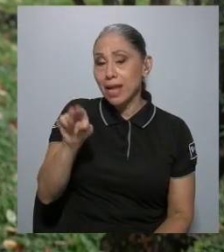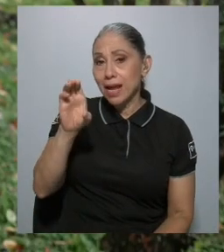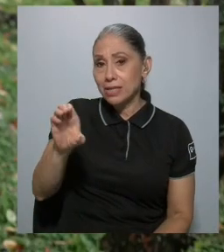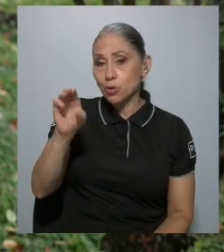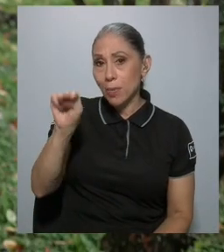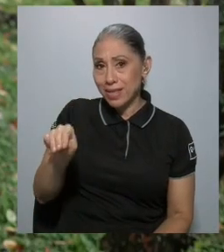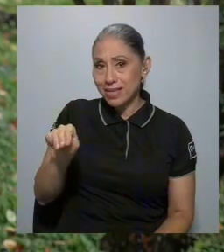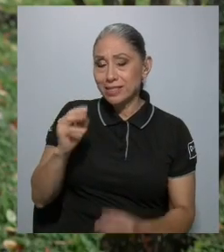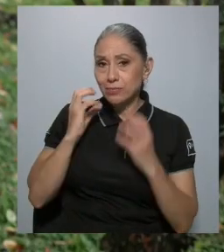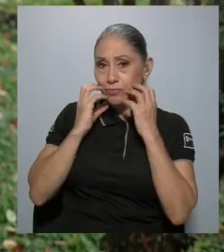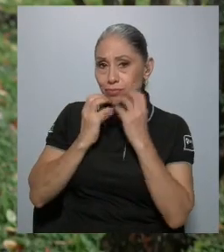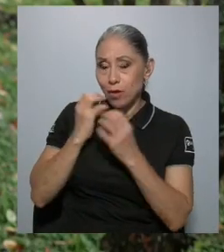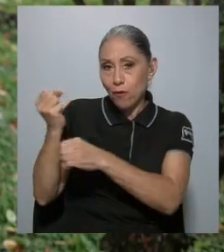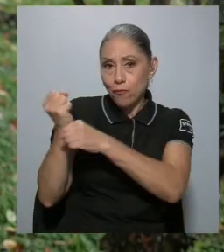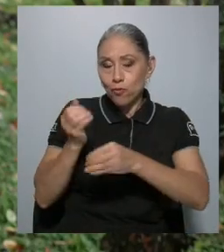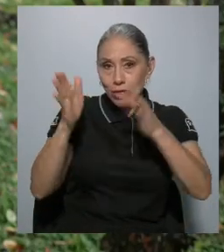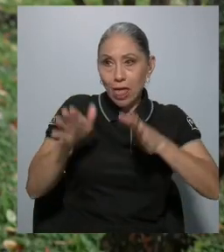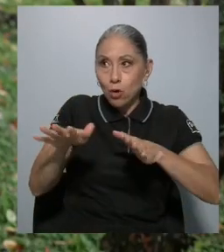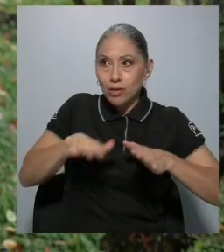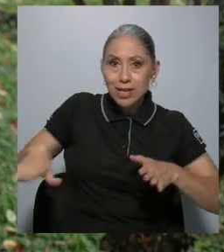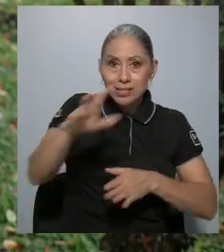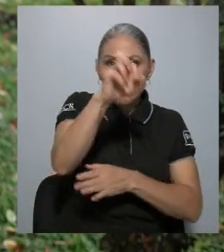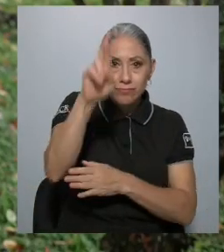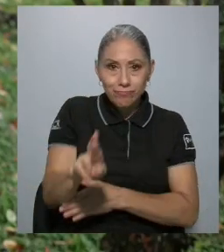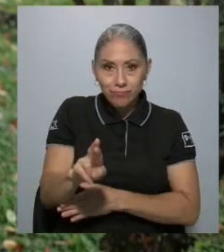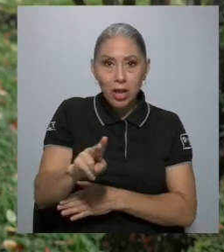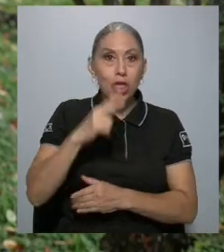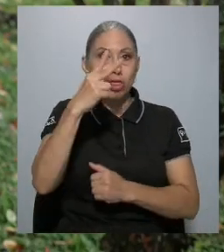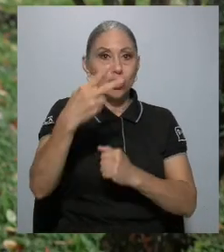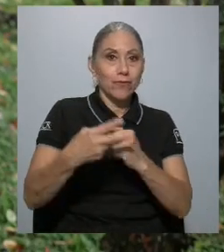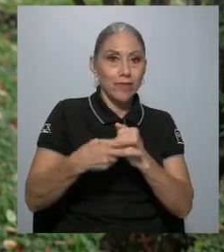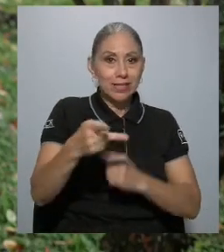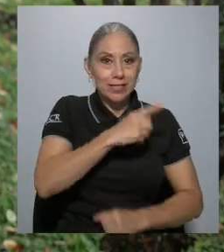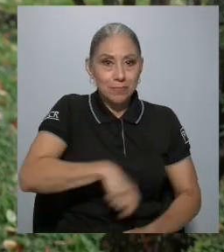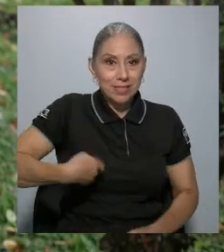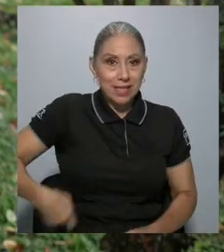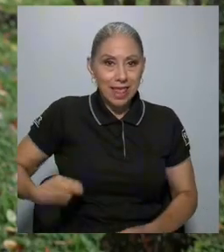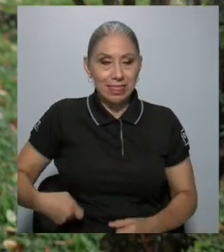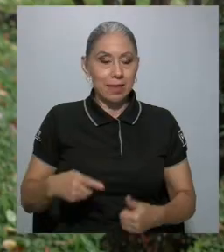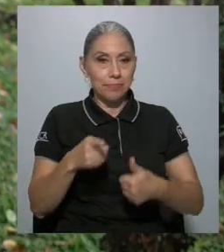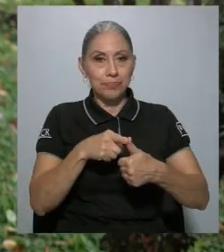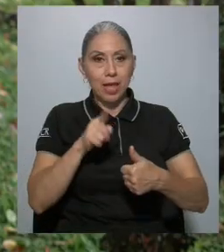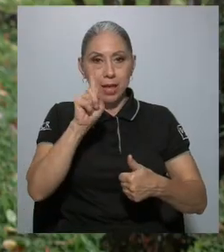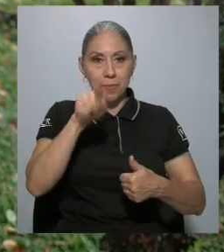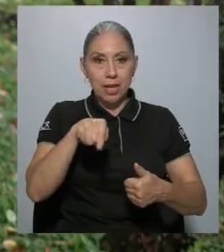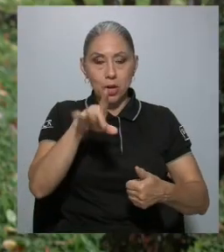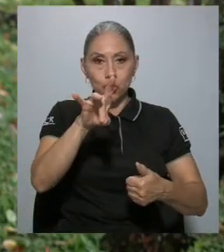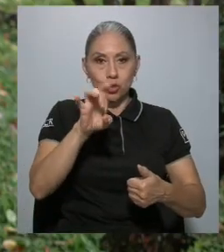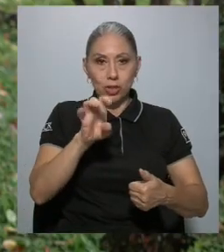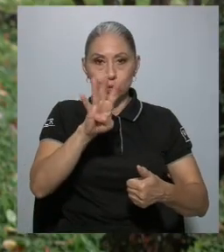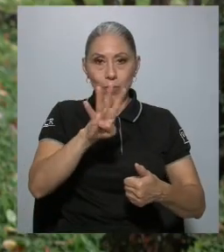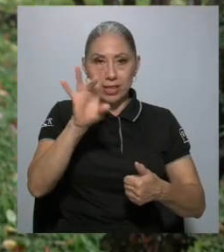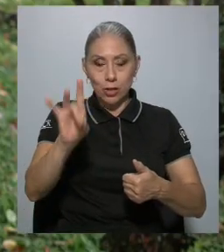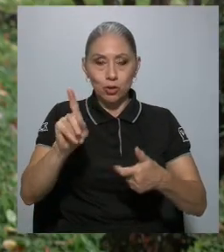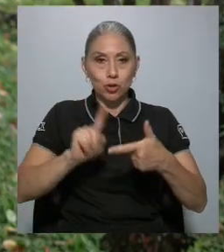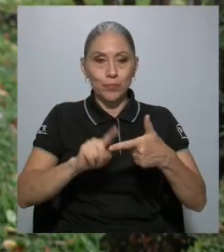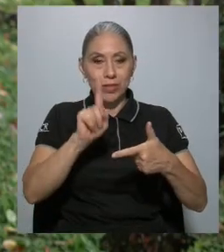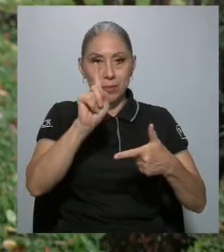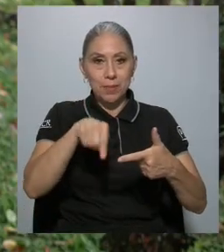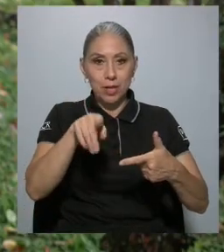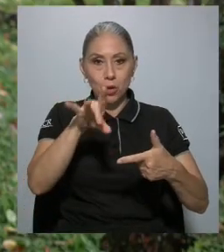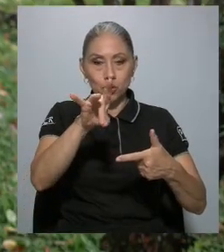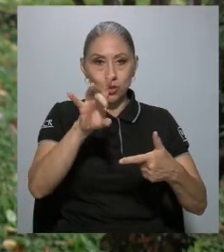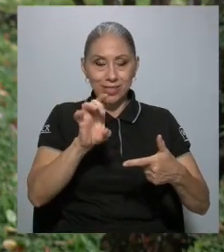José María Castro Madrid, fundador del Estado costarricense, fue presidente 2 veces en los periodos de 1848